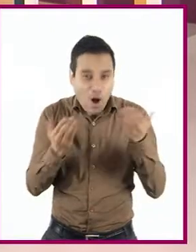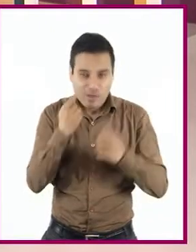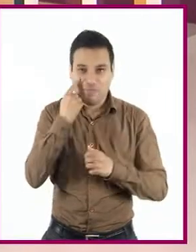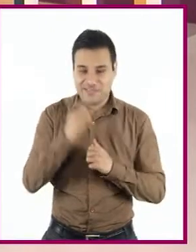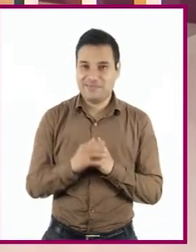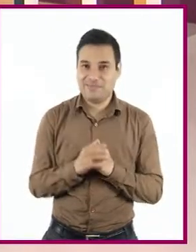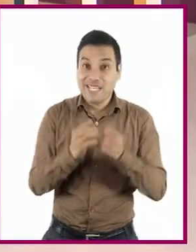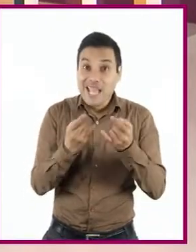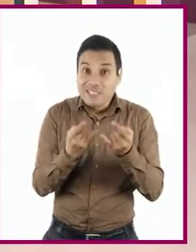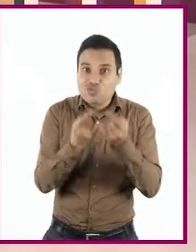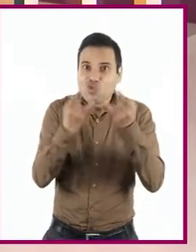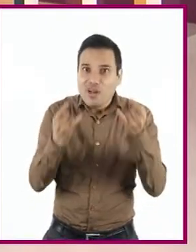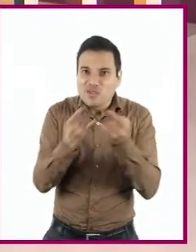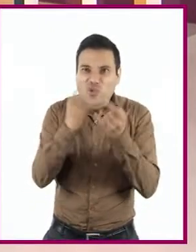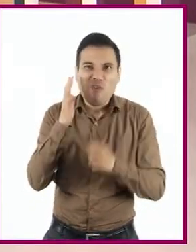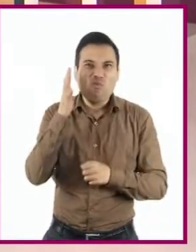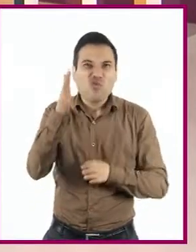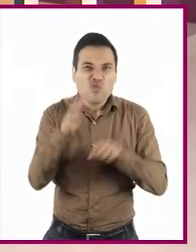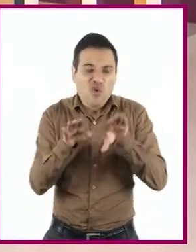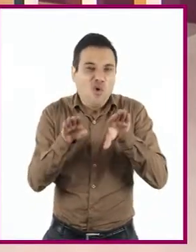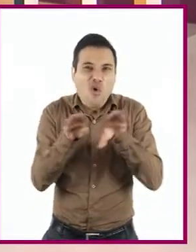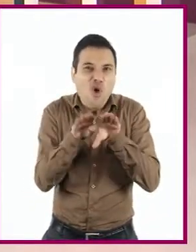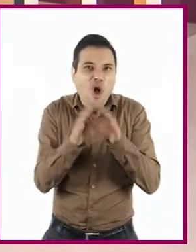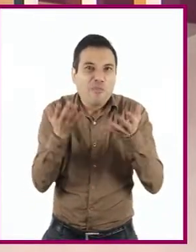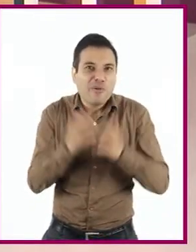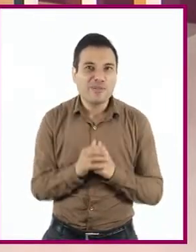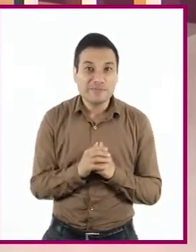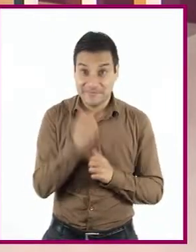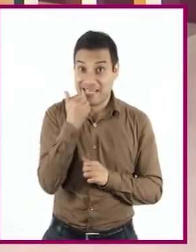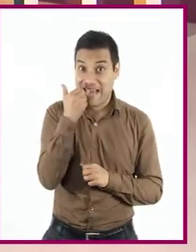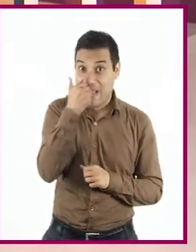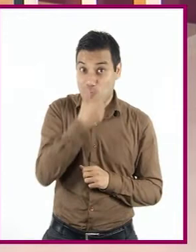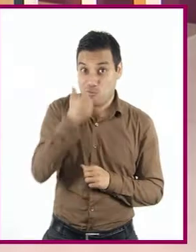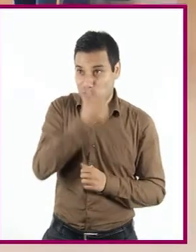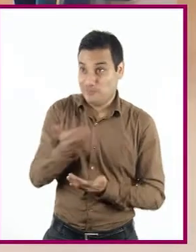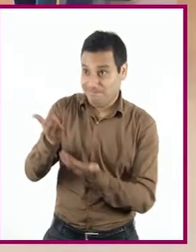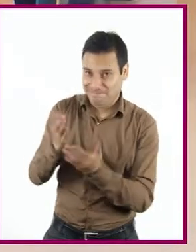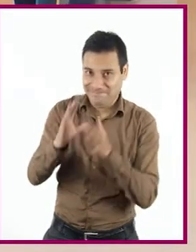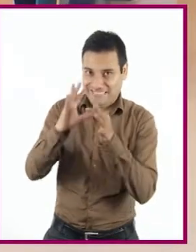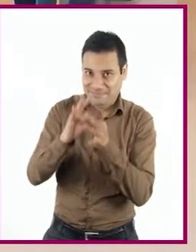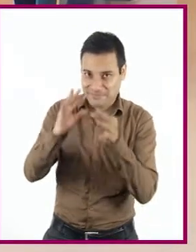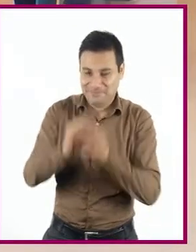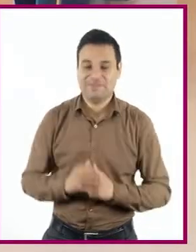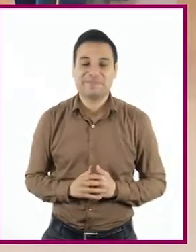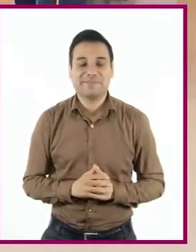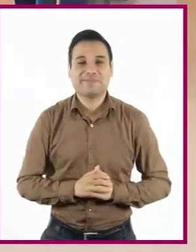ejemplos de memorias del futuro creadas por sus compañeras y compañeros.